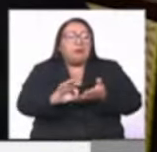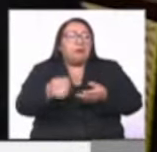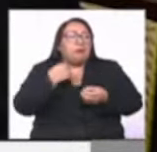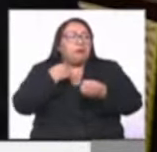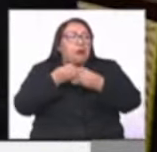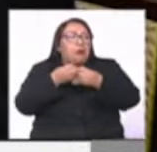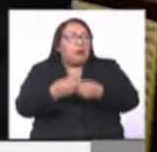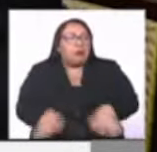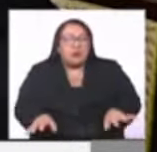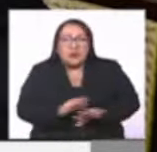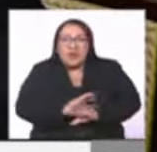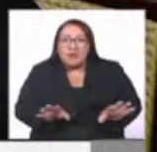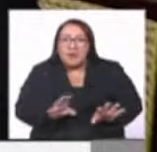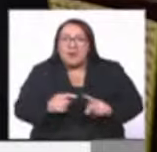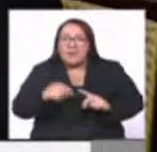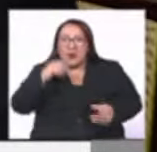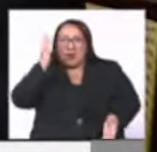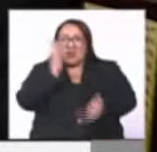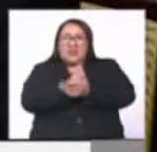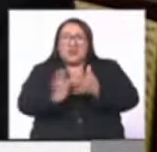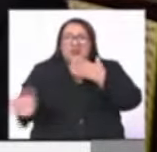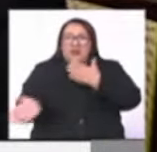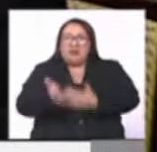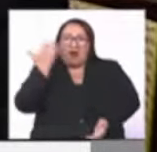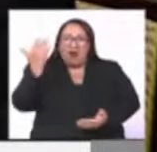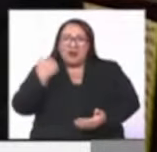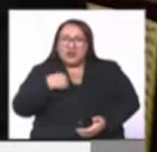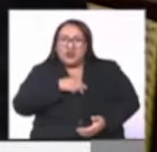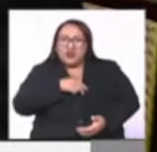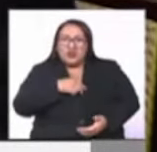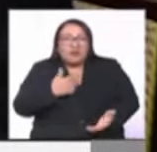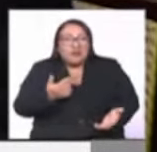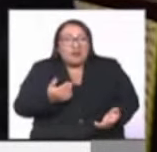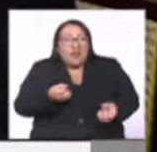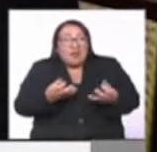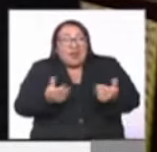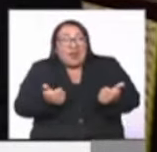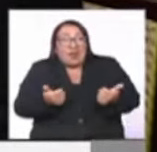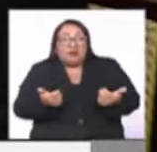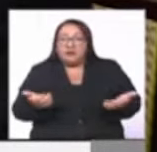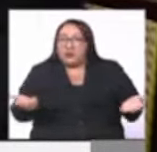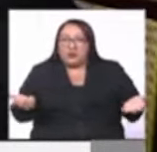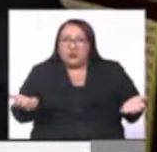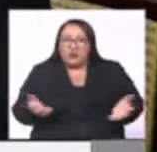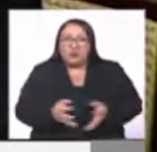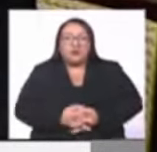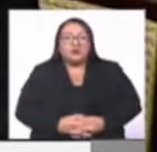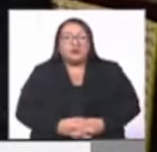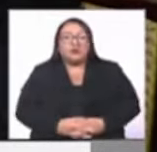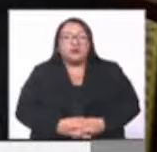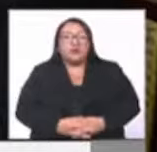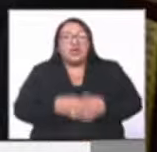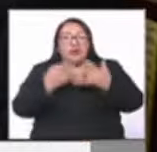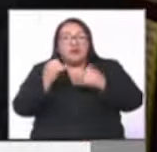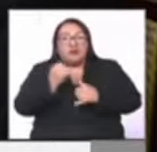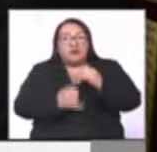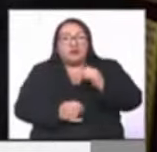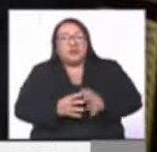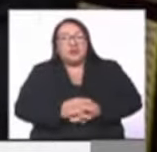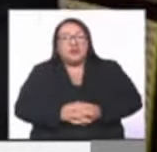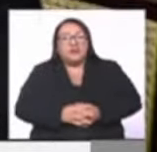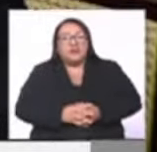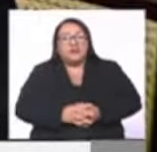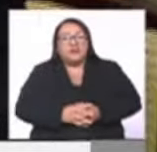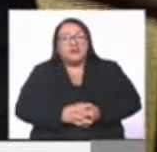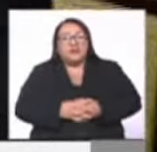consecuencia una sanción de inhabilitación de vendría en inválida el informe final como